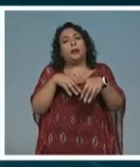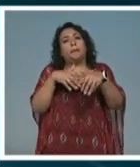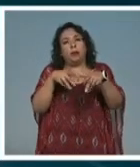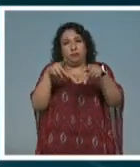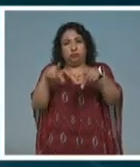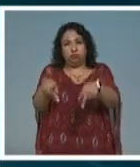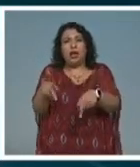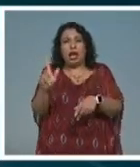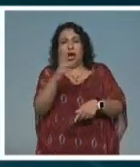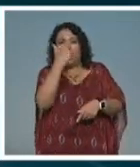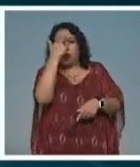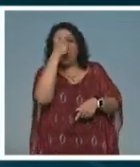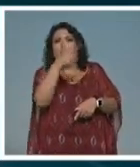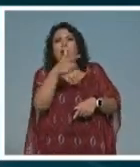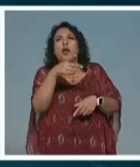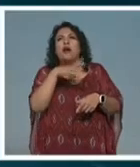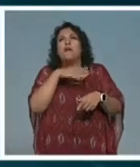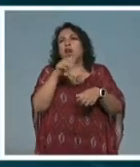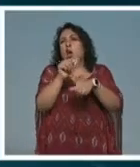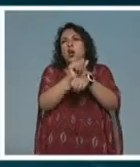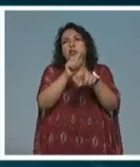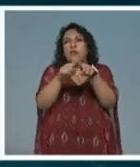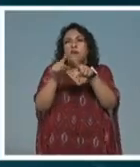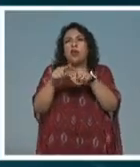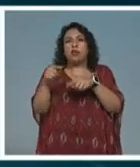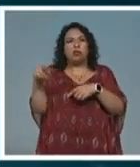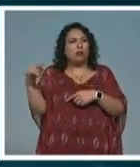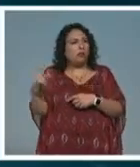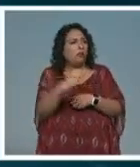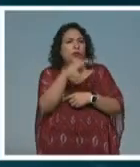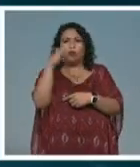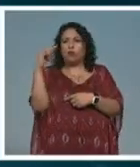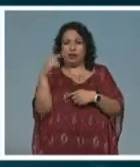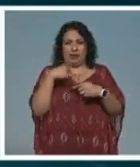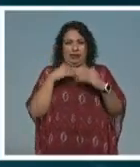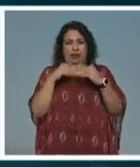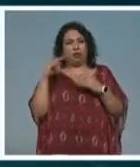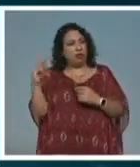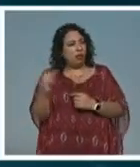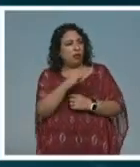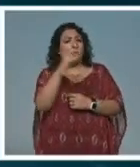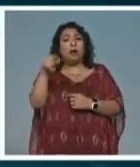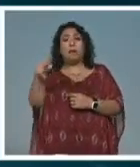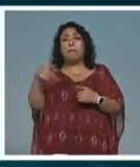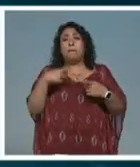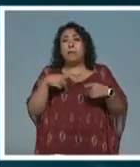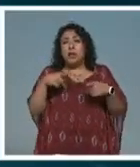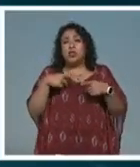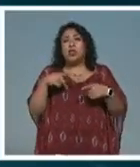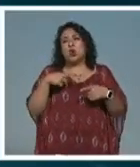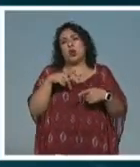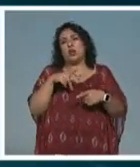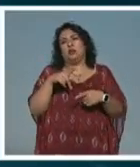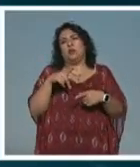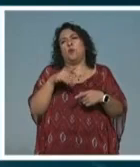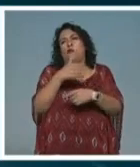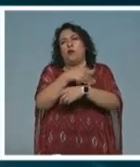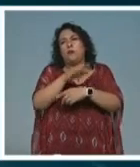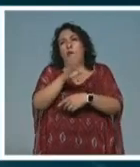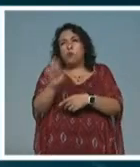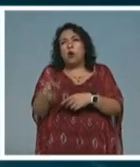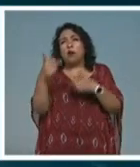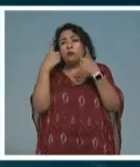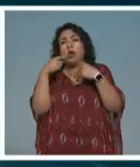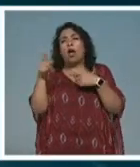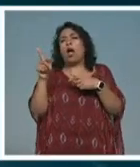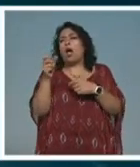escritora, desfilaban en todo tipo de transportes frente a su casa y los deudos y sus sollozos eran parte del paisaje. Llegada